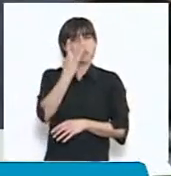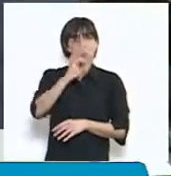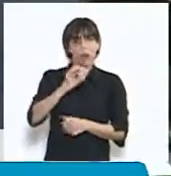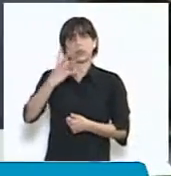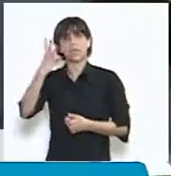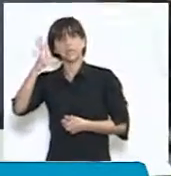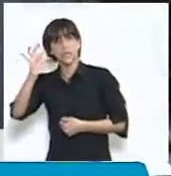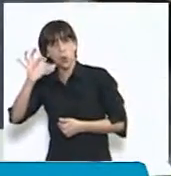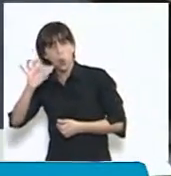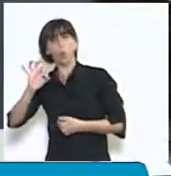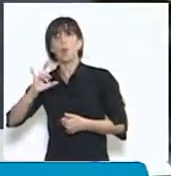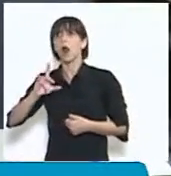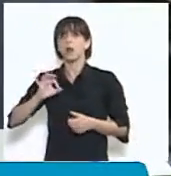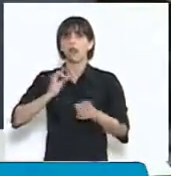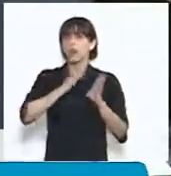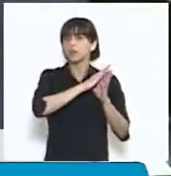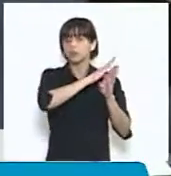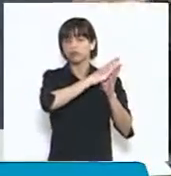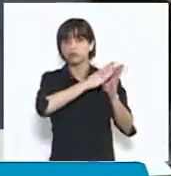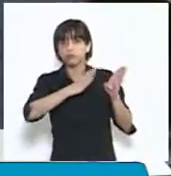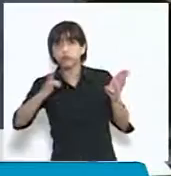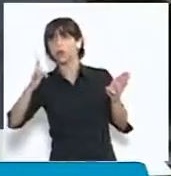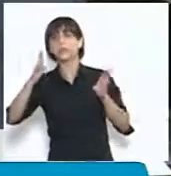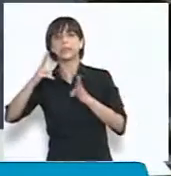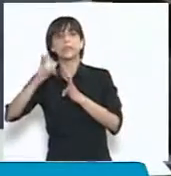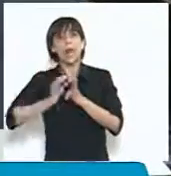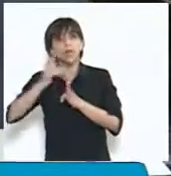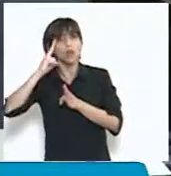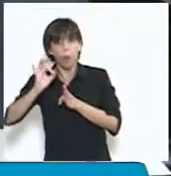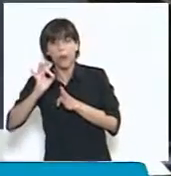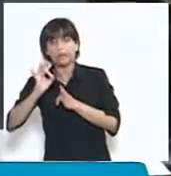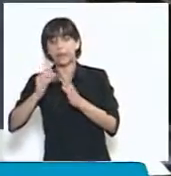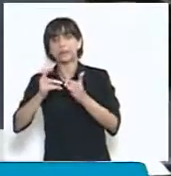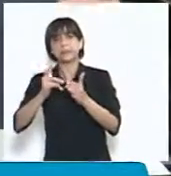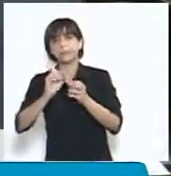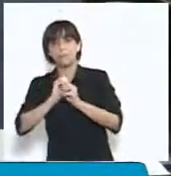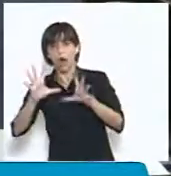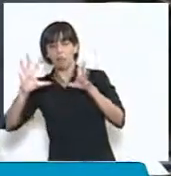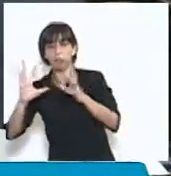50, que reculó en los 90 y que ahora a medias tintas